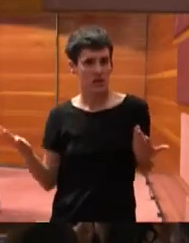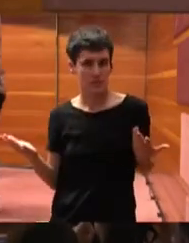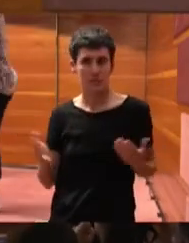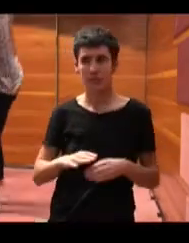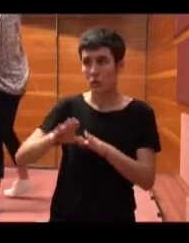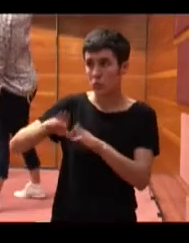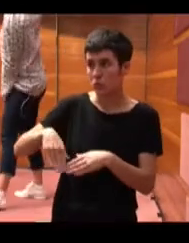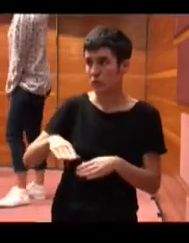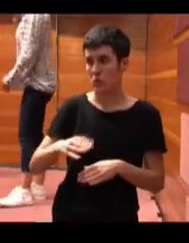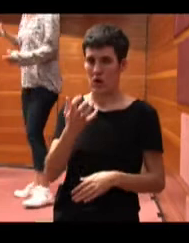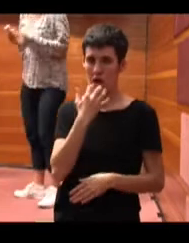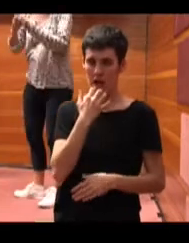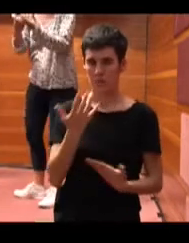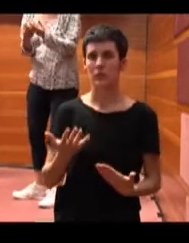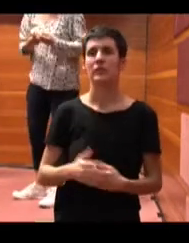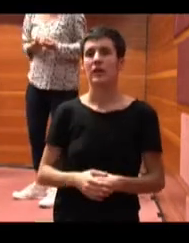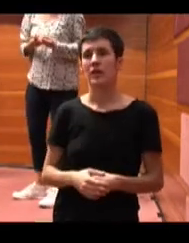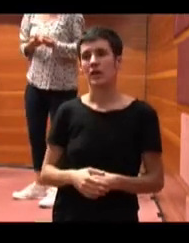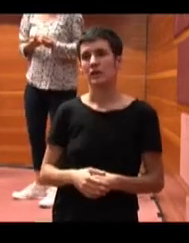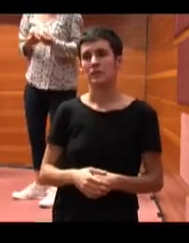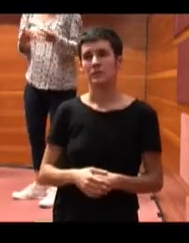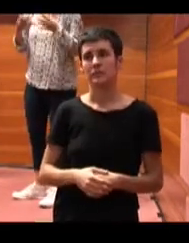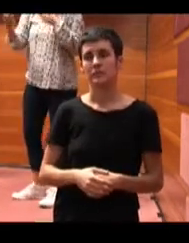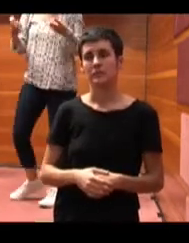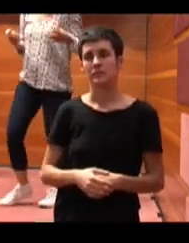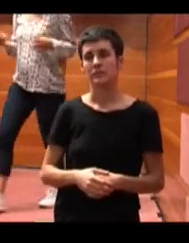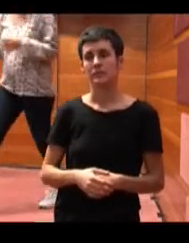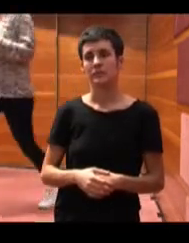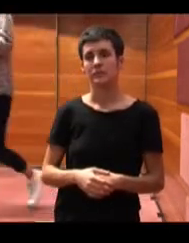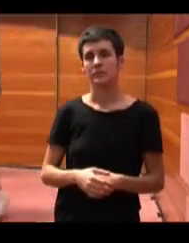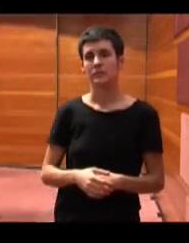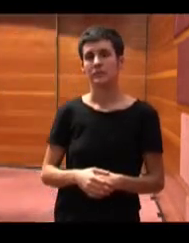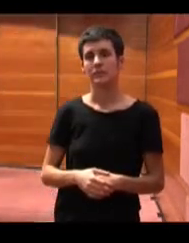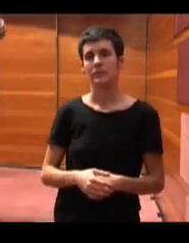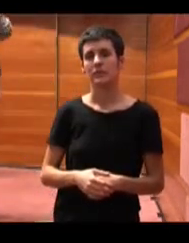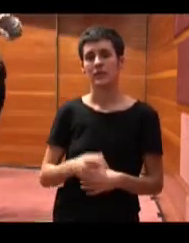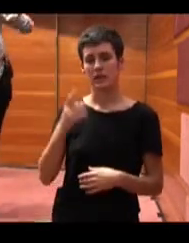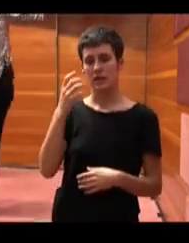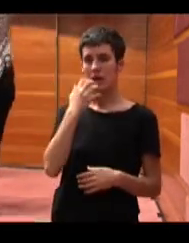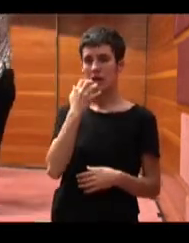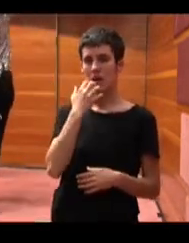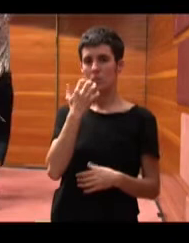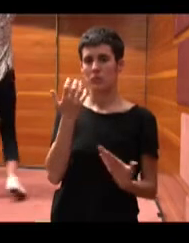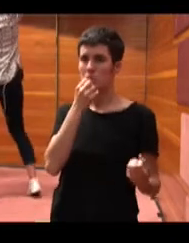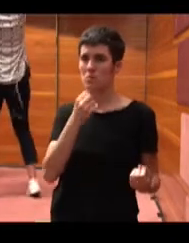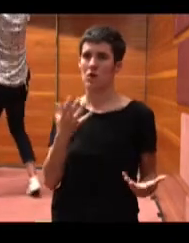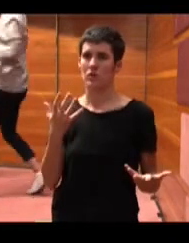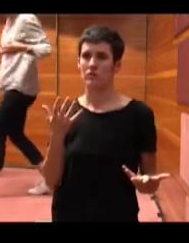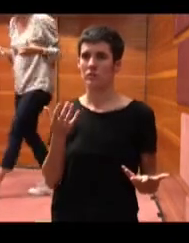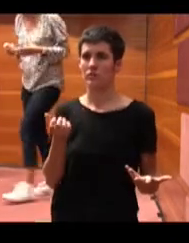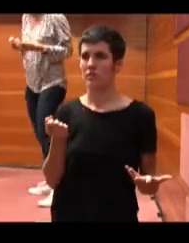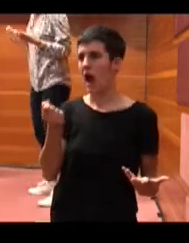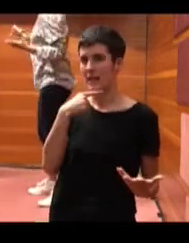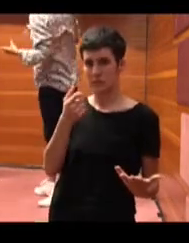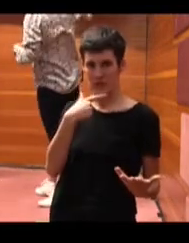Por último, acabo con un ejemplo para saber en qué momento nos vamos a ubicar, ¿no? Decimos, bueno, aspirina,